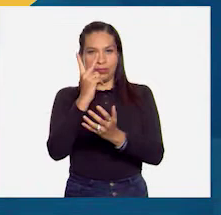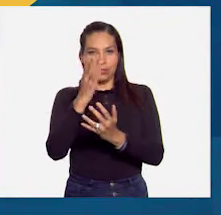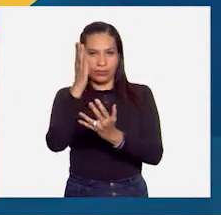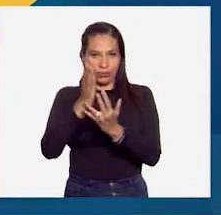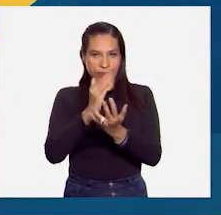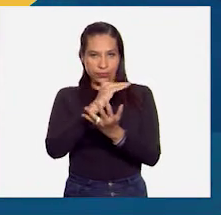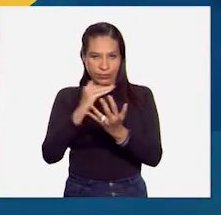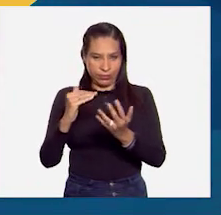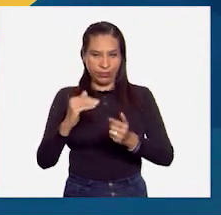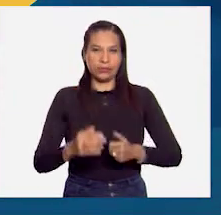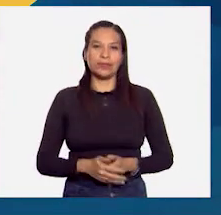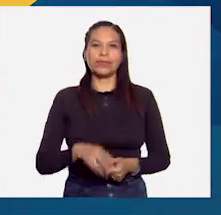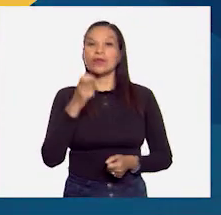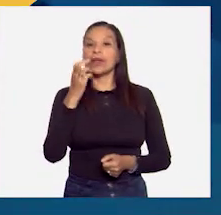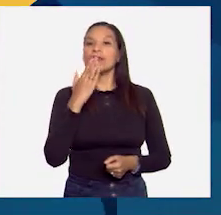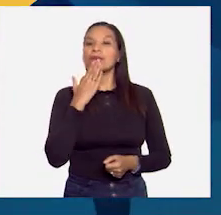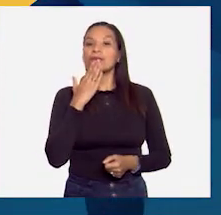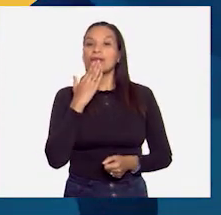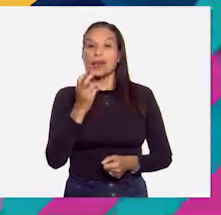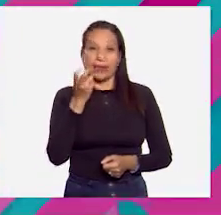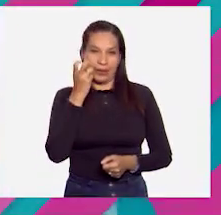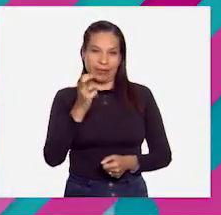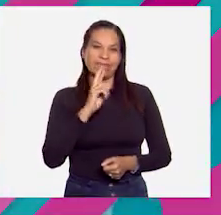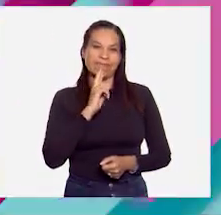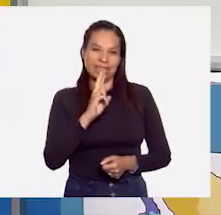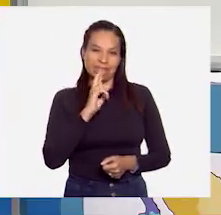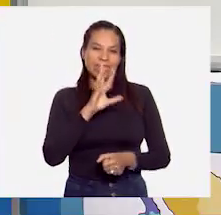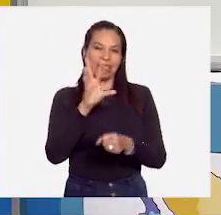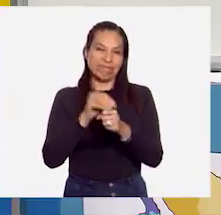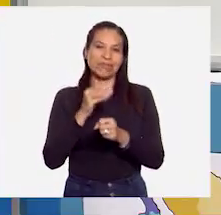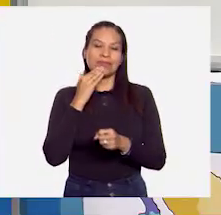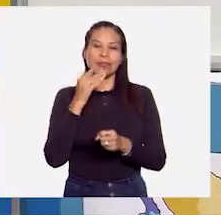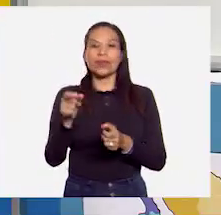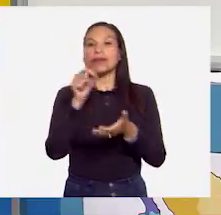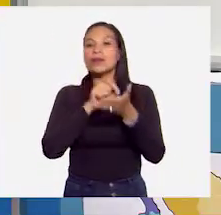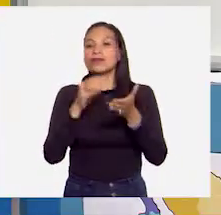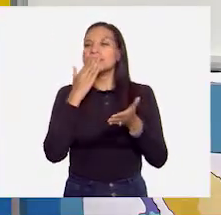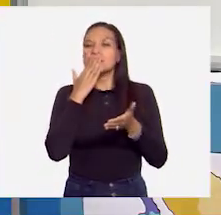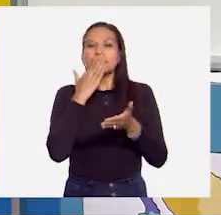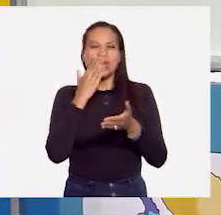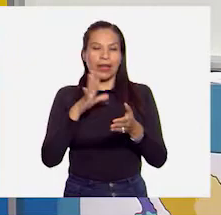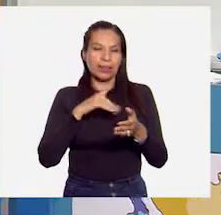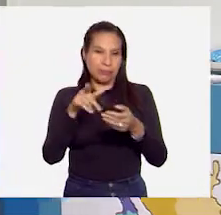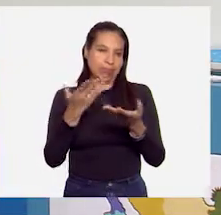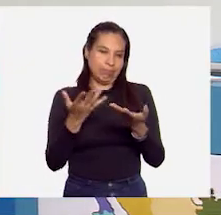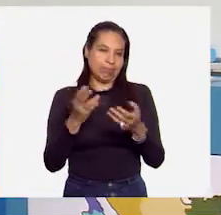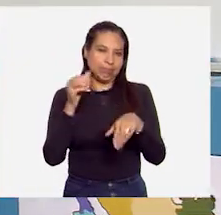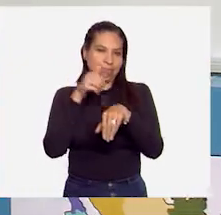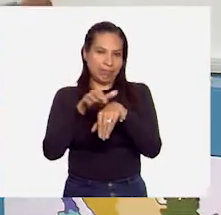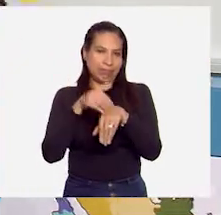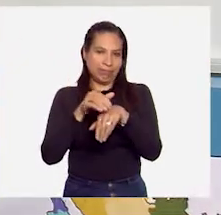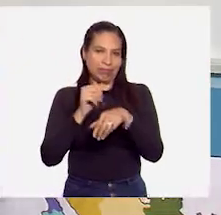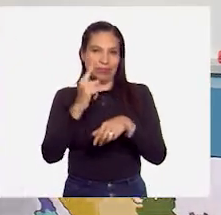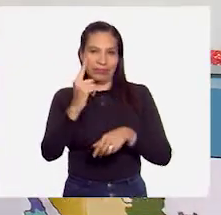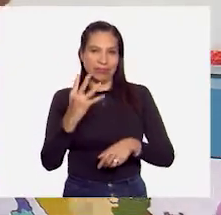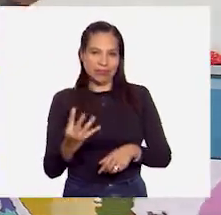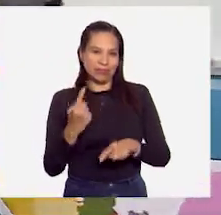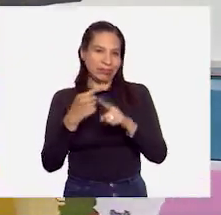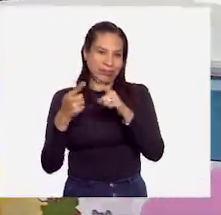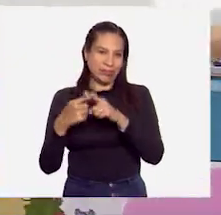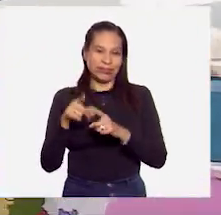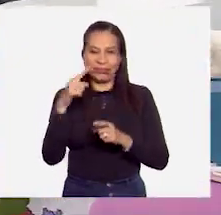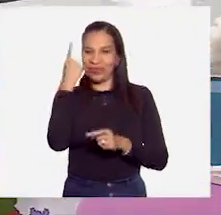líneas. Así es, esa es la respuesta correcta. Y lo escribiste bien con fracciones. Ganaste